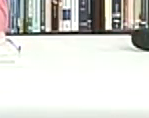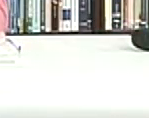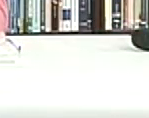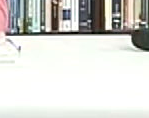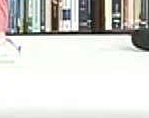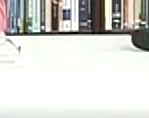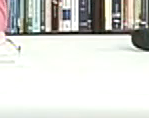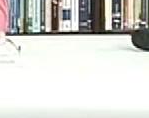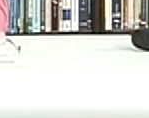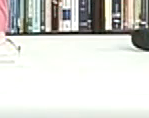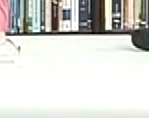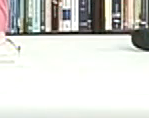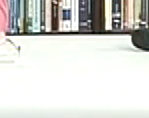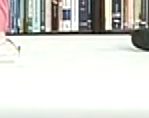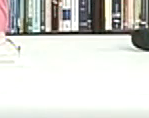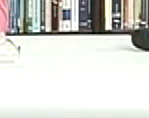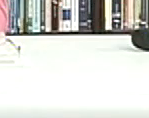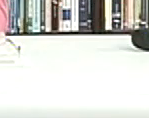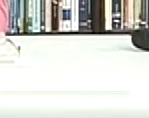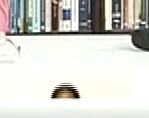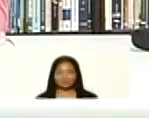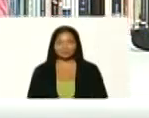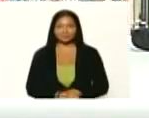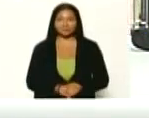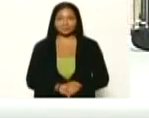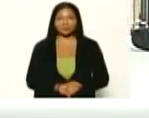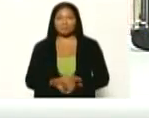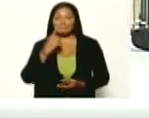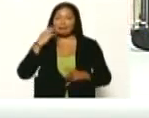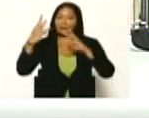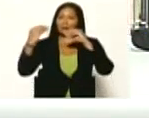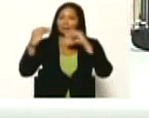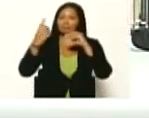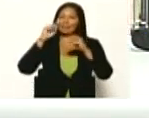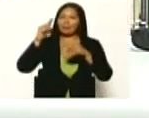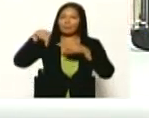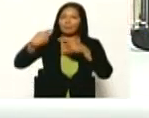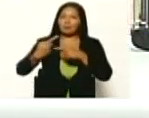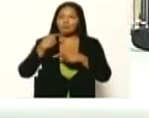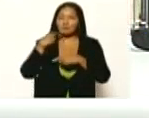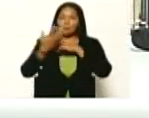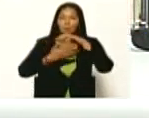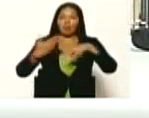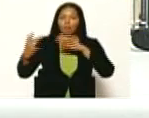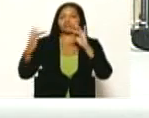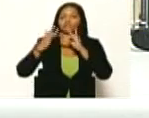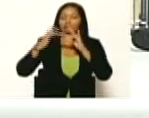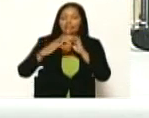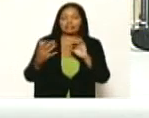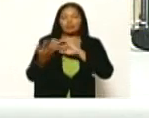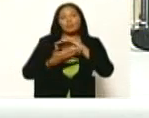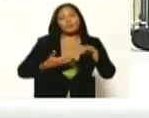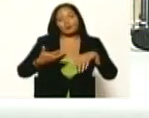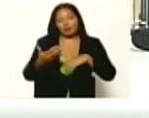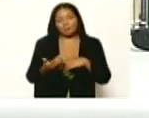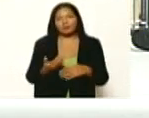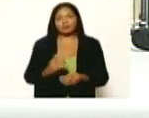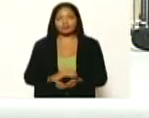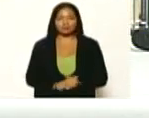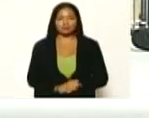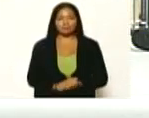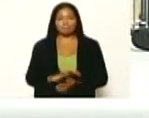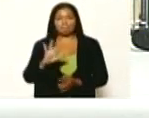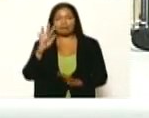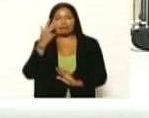Bueno, me quedé hablando aquí y después fue que me di cuenta. Hubo un problema de conexión. Parece